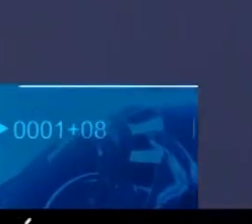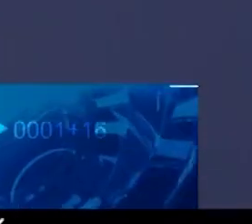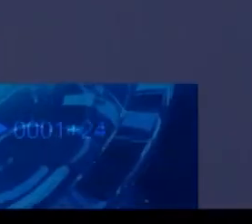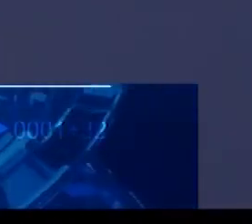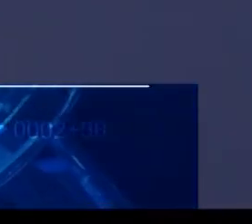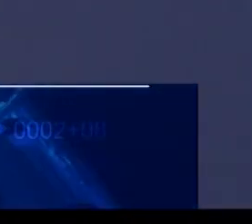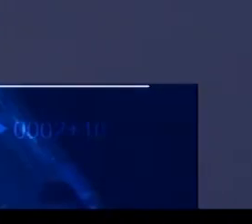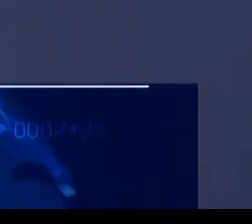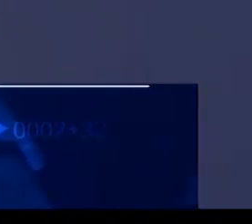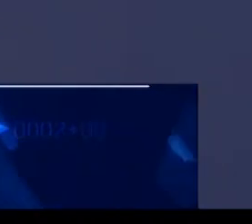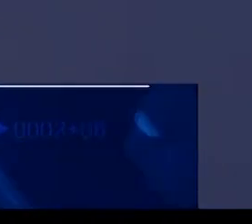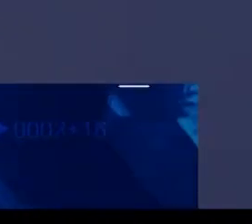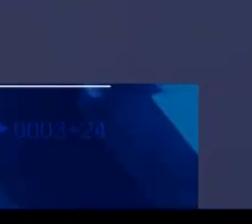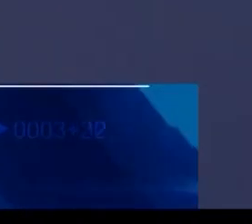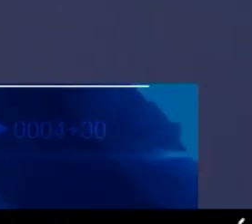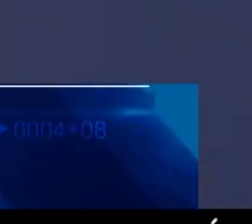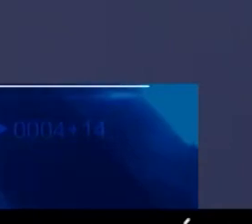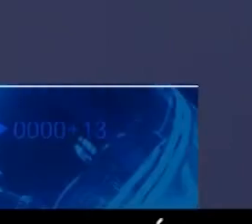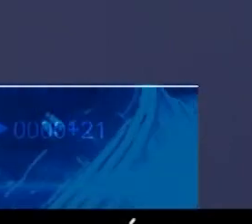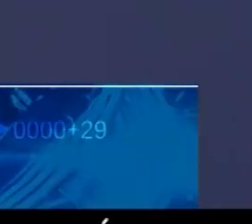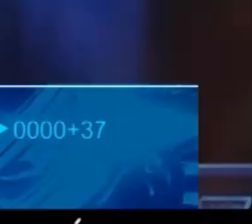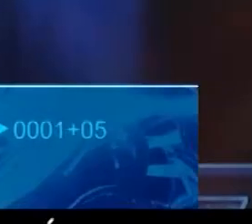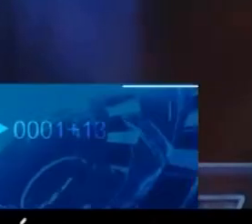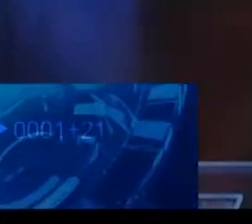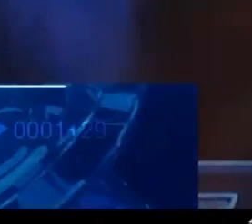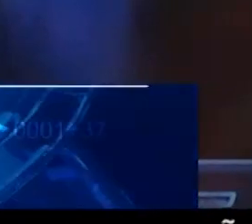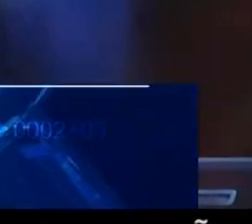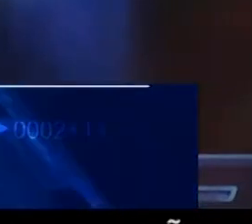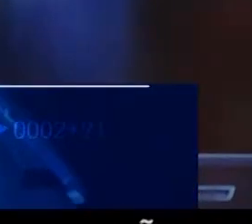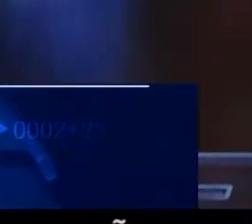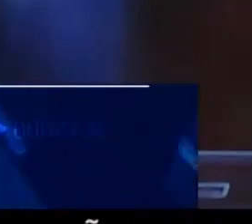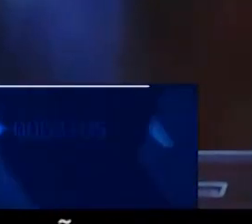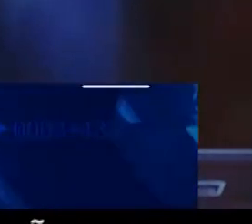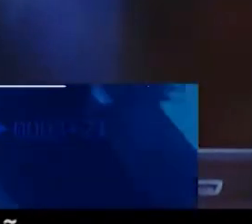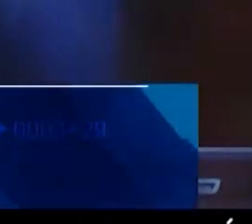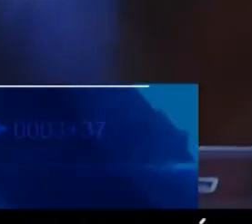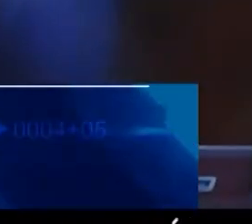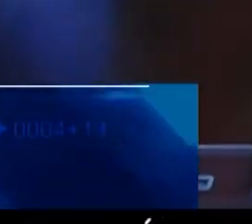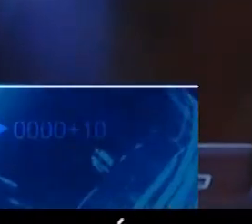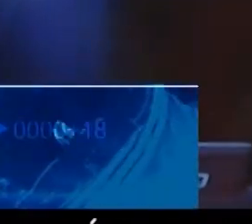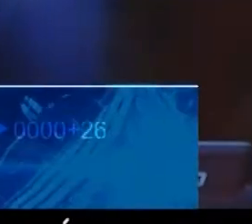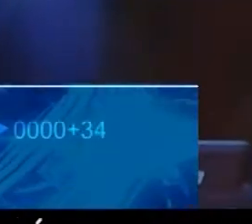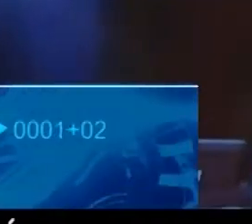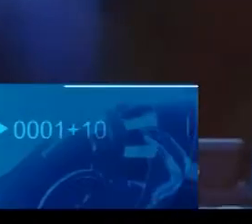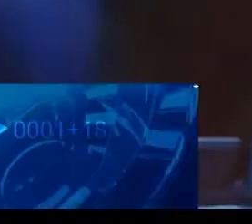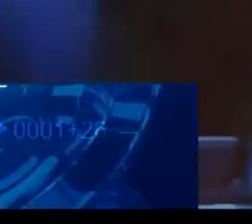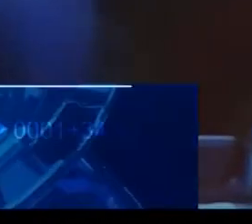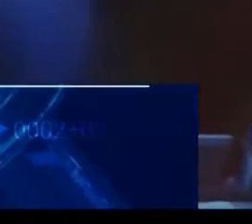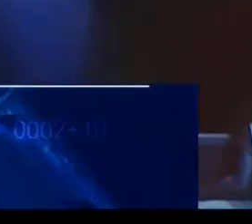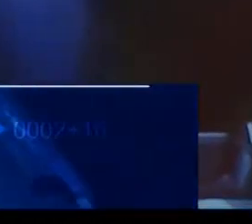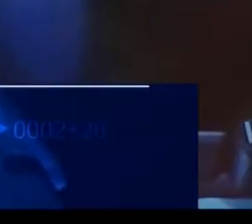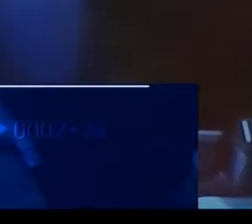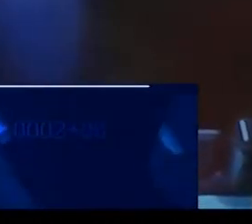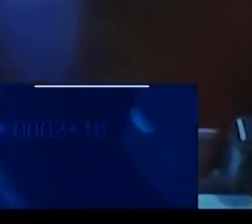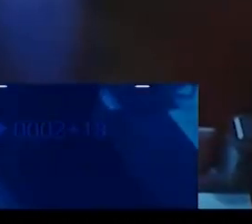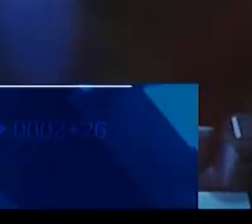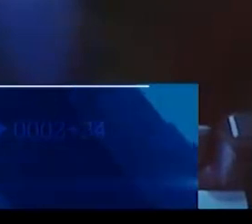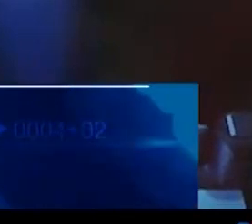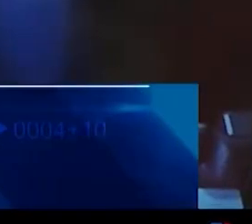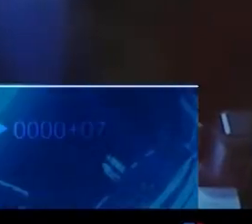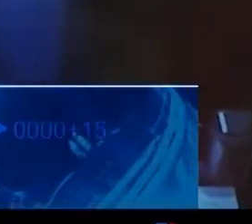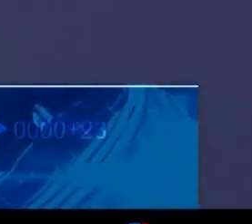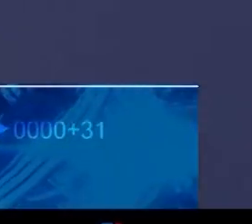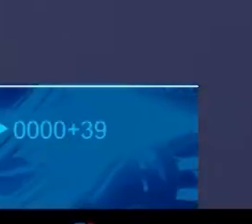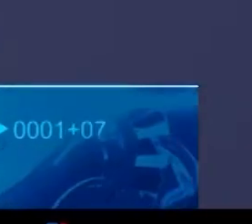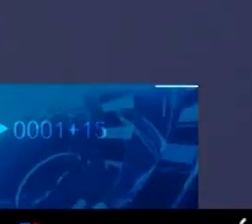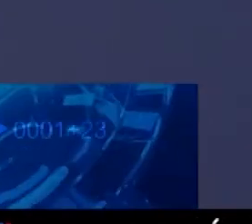Durante la actividad, el canciller dominicano Roberto Álvarez resaltó la gestión de la magistrada en favor de la justicia. La